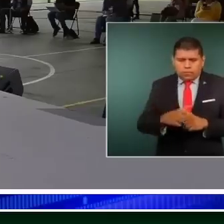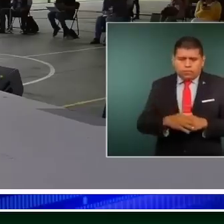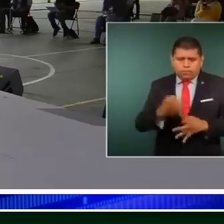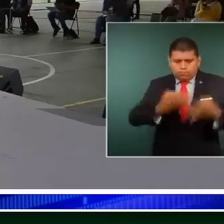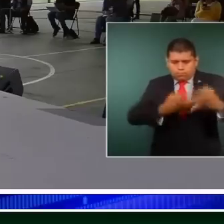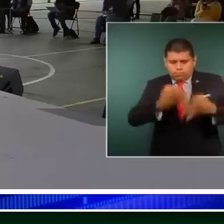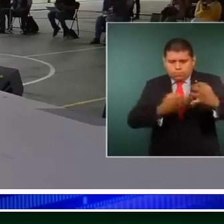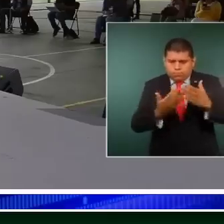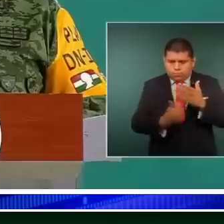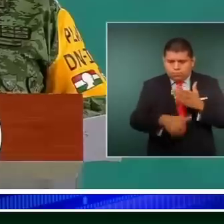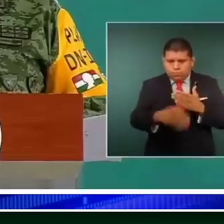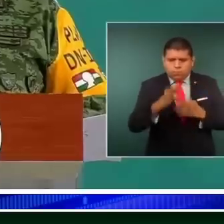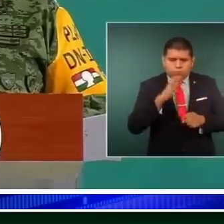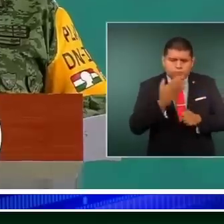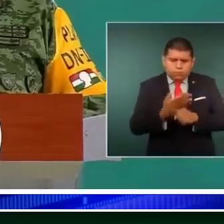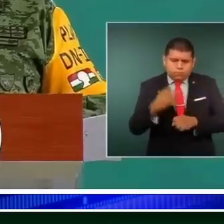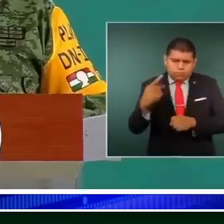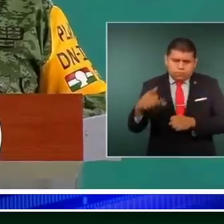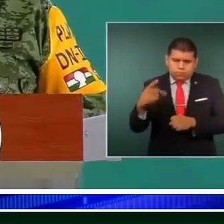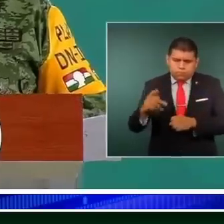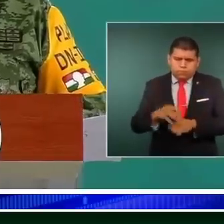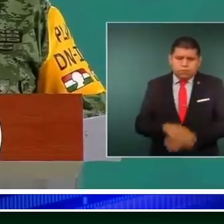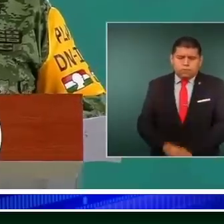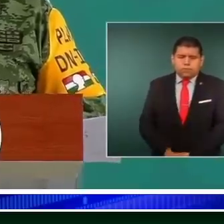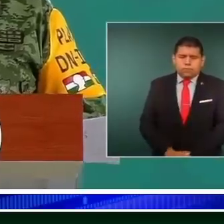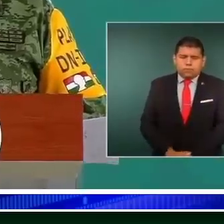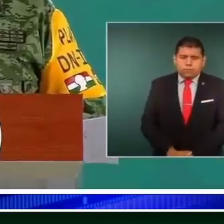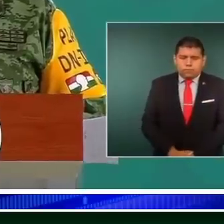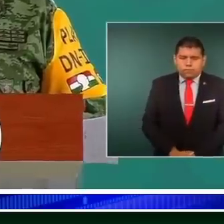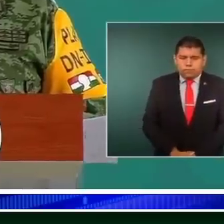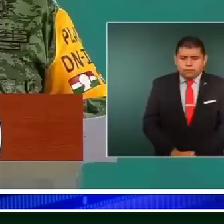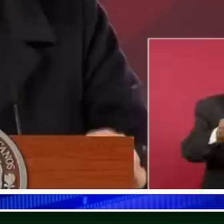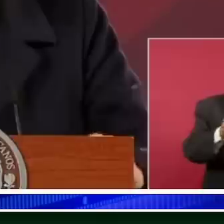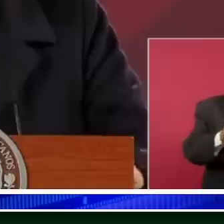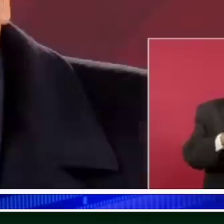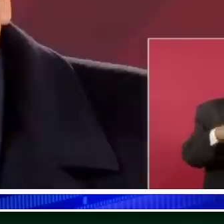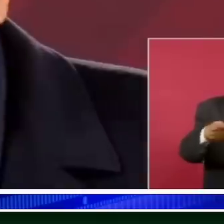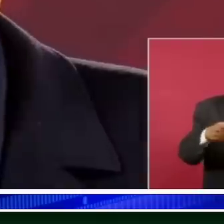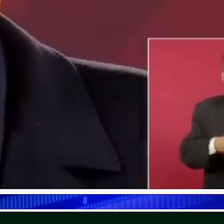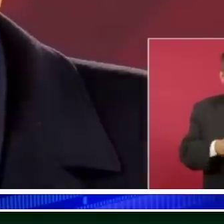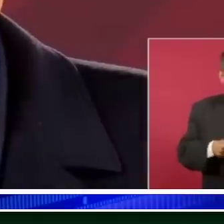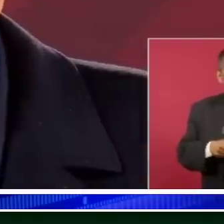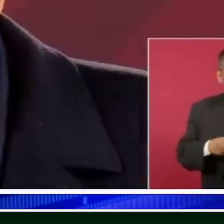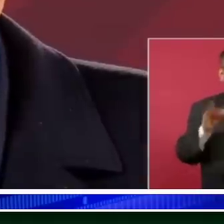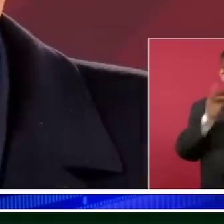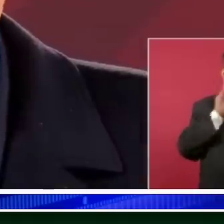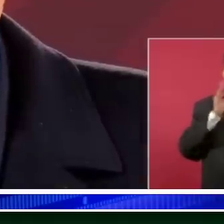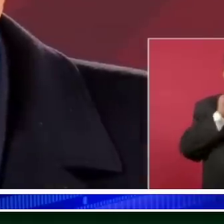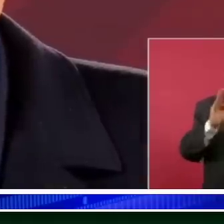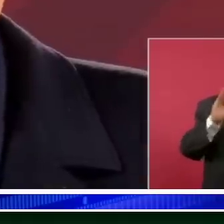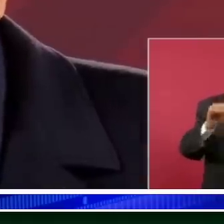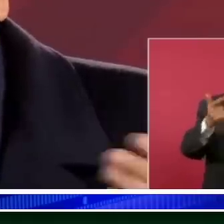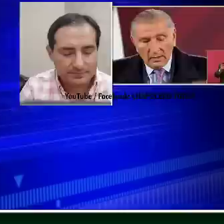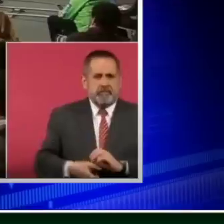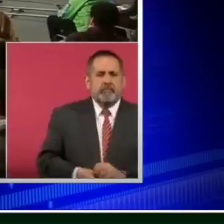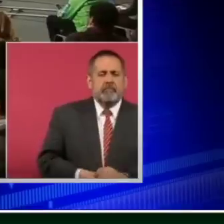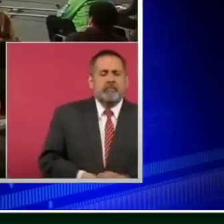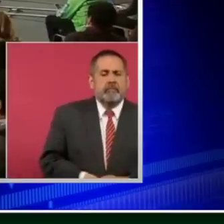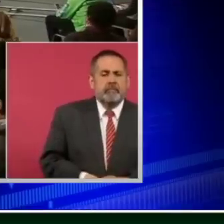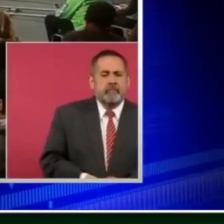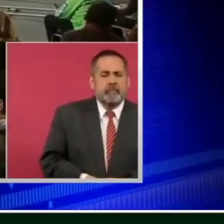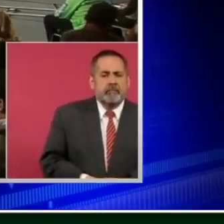Estados Unidos desde el 2019 en contra del propio vídeo esto mencionó al presidente López Obrador